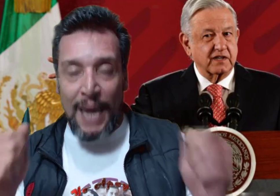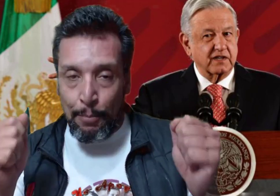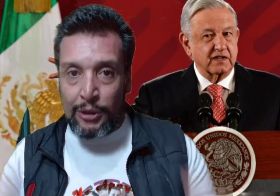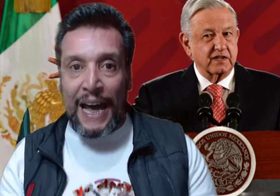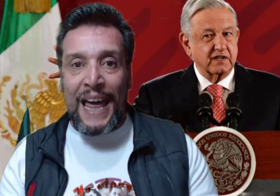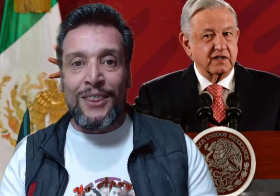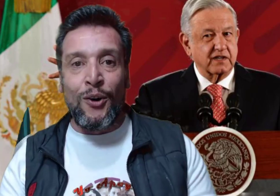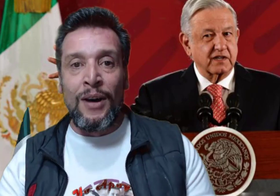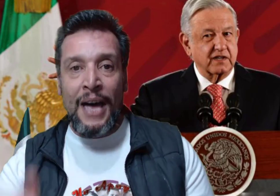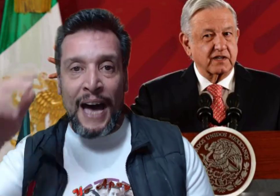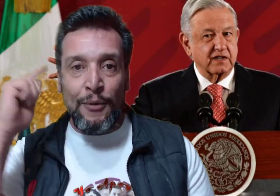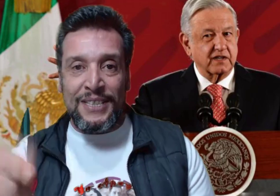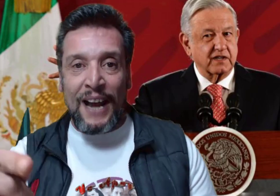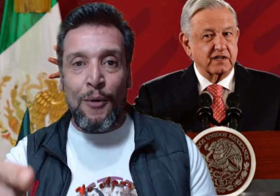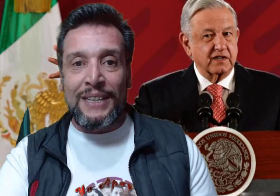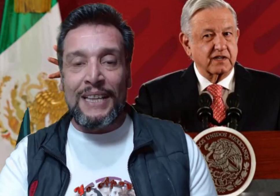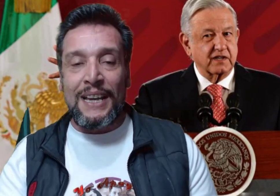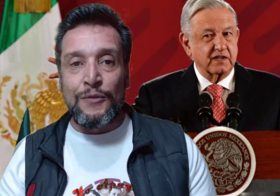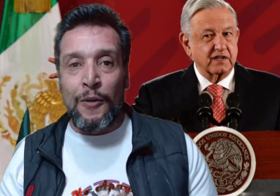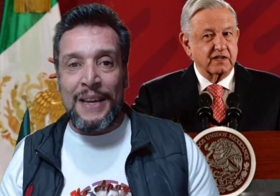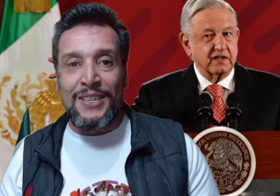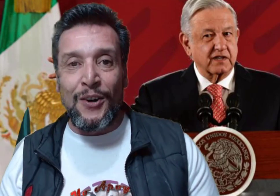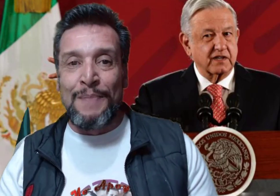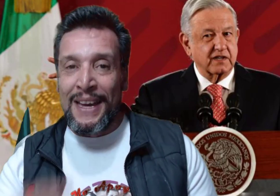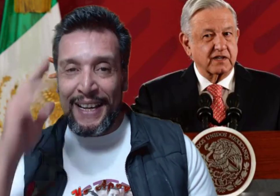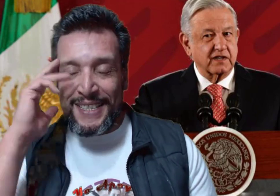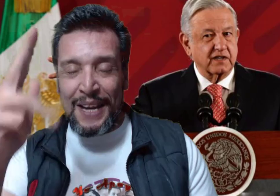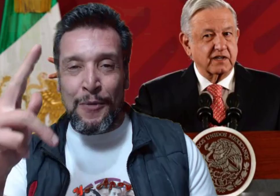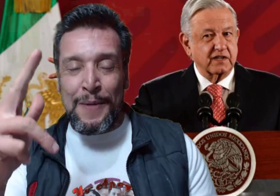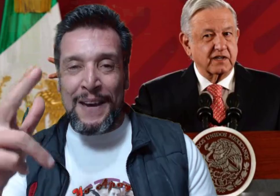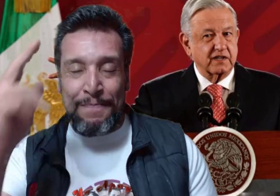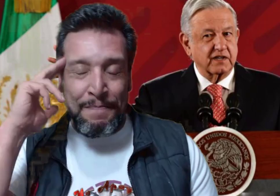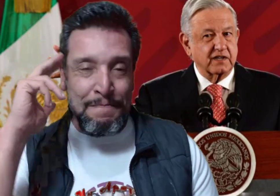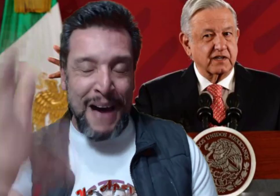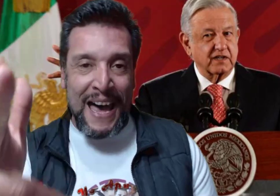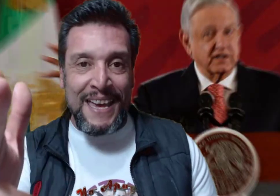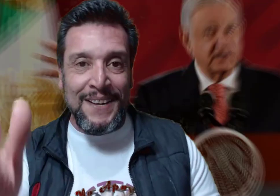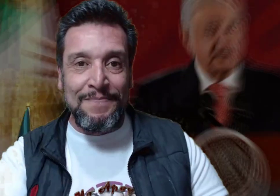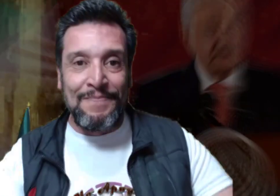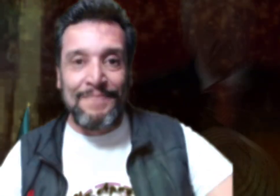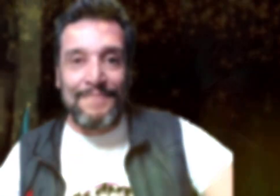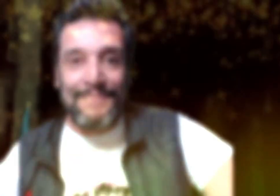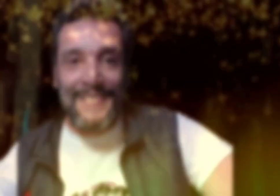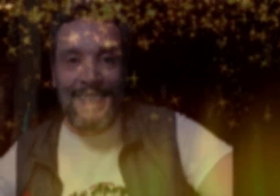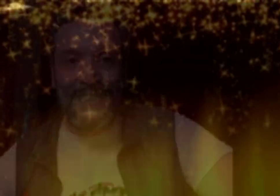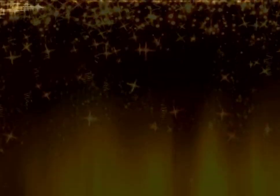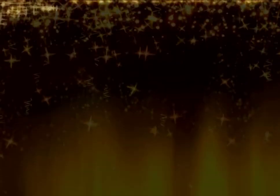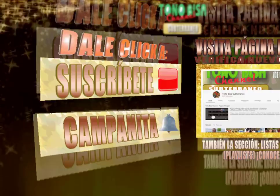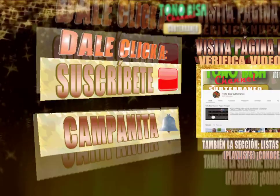apoyando y apuntalando a nuestra cuarta transformación. Que estén muy bien. Bye.